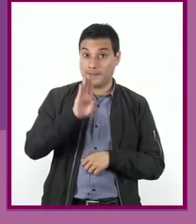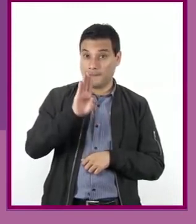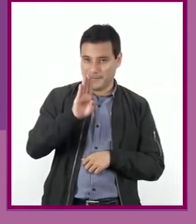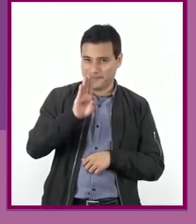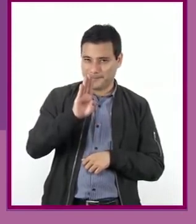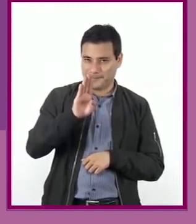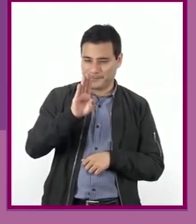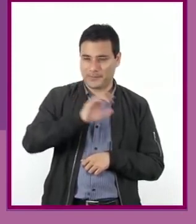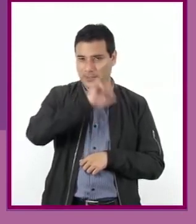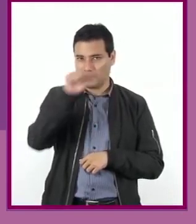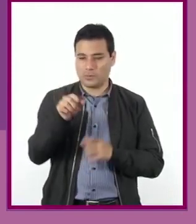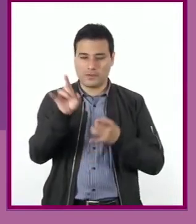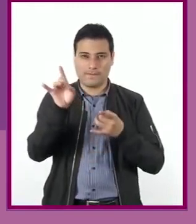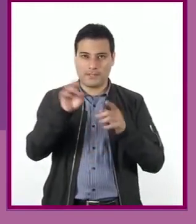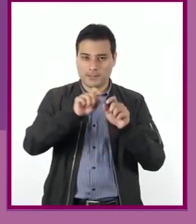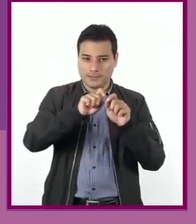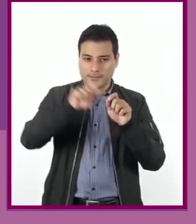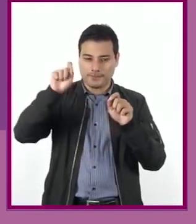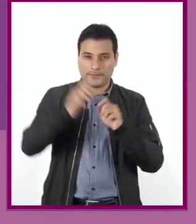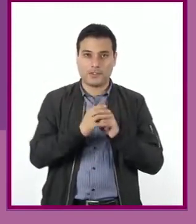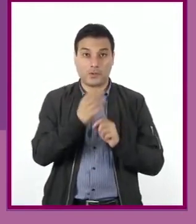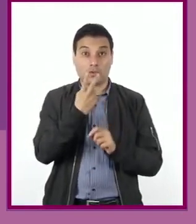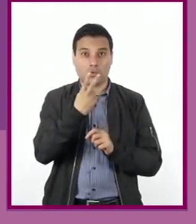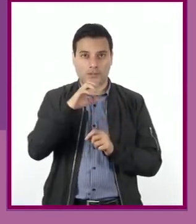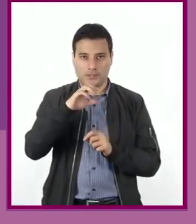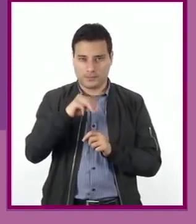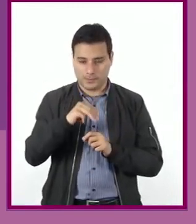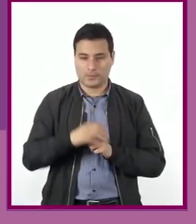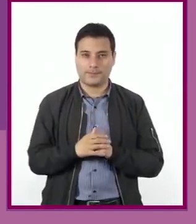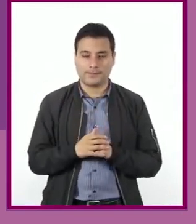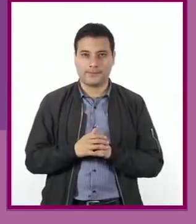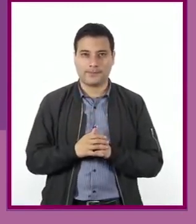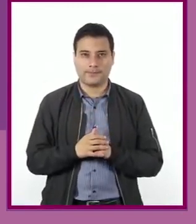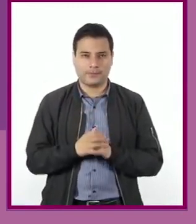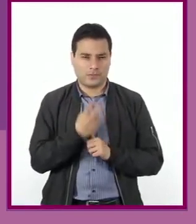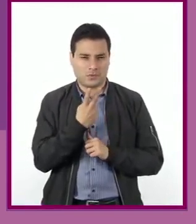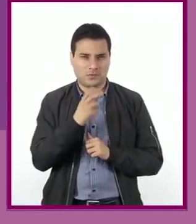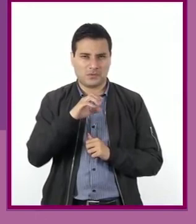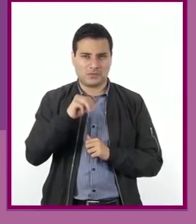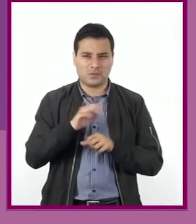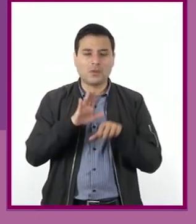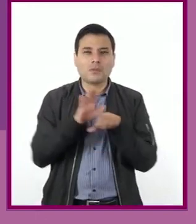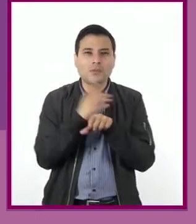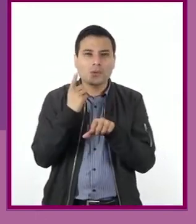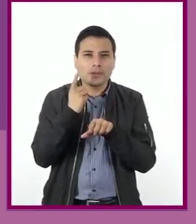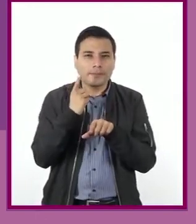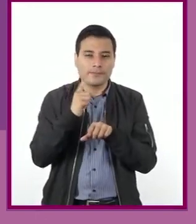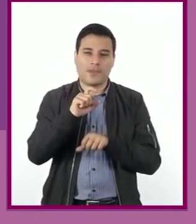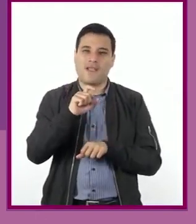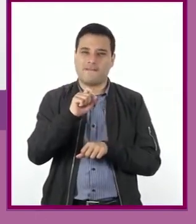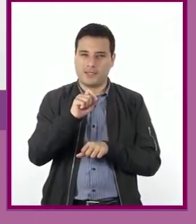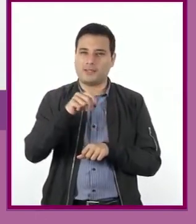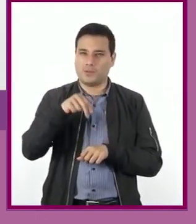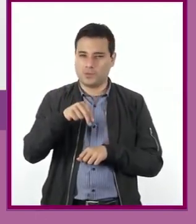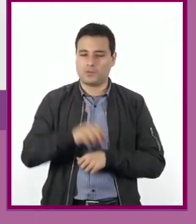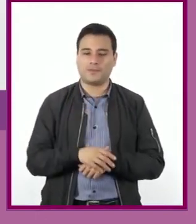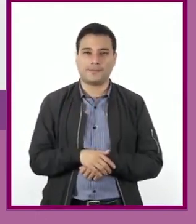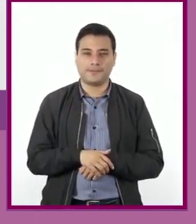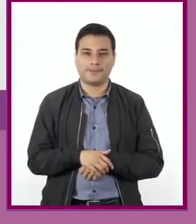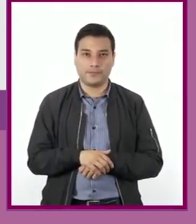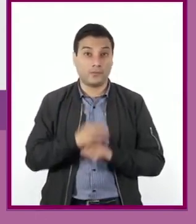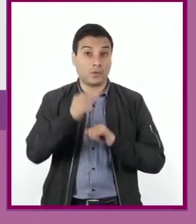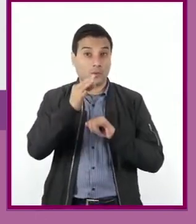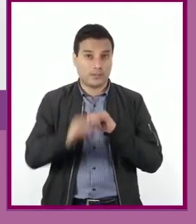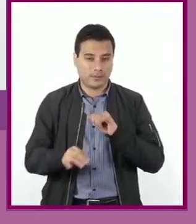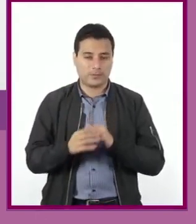trazamos su vector de 2 centímetros, que corresponden a los 20 newtons de su magnitud. Por